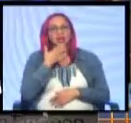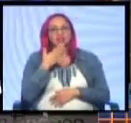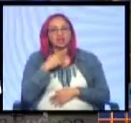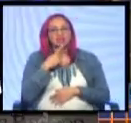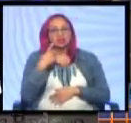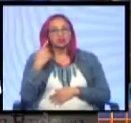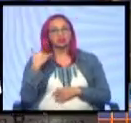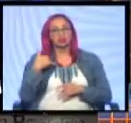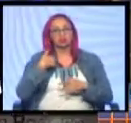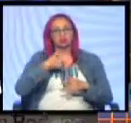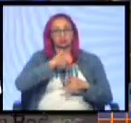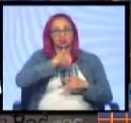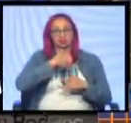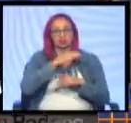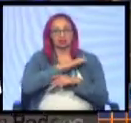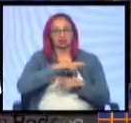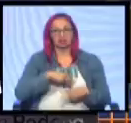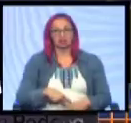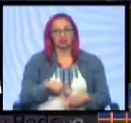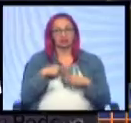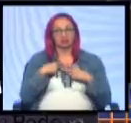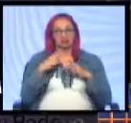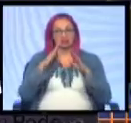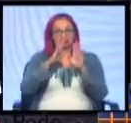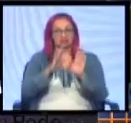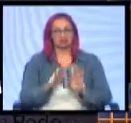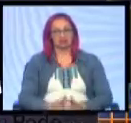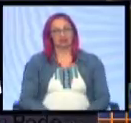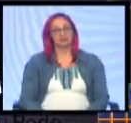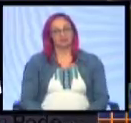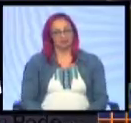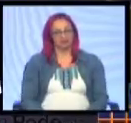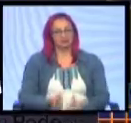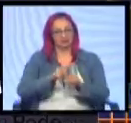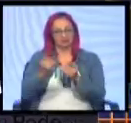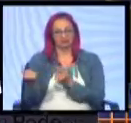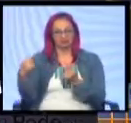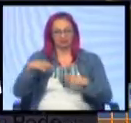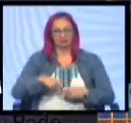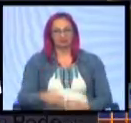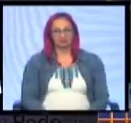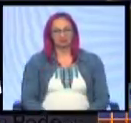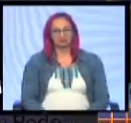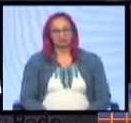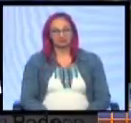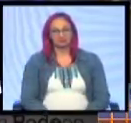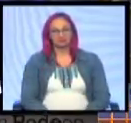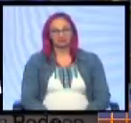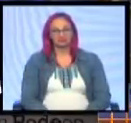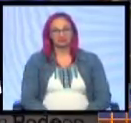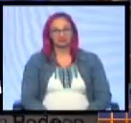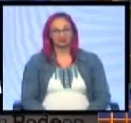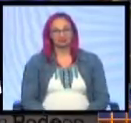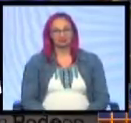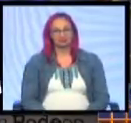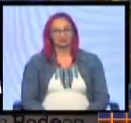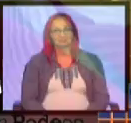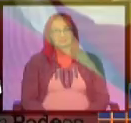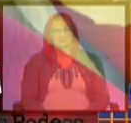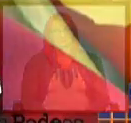ellos hemos tenido una calidad de vida excelente. Hacemos una pausa y regresamos. Ellos son